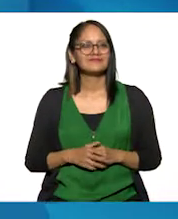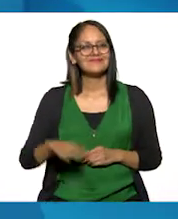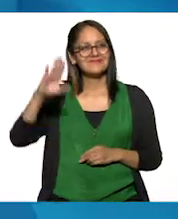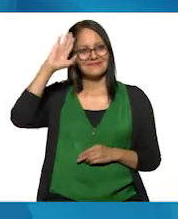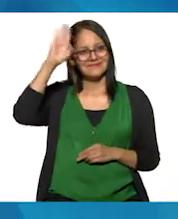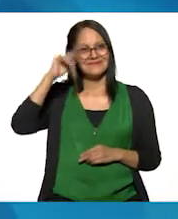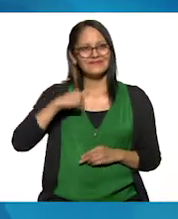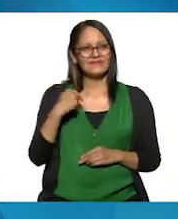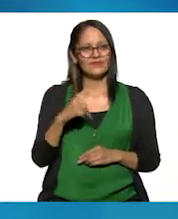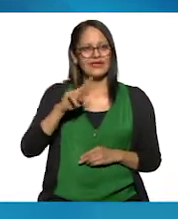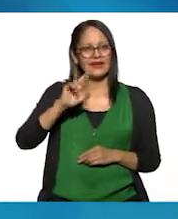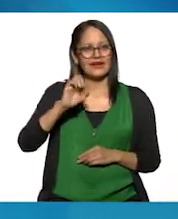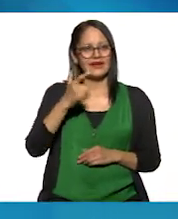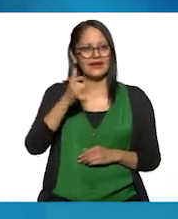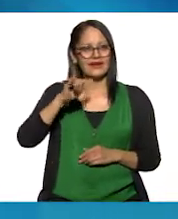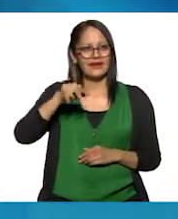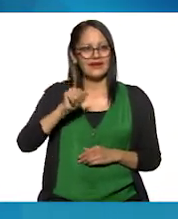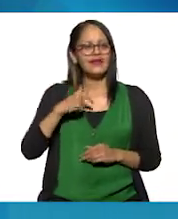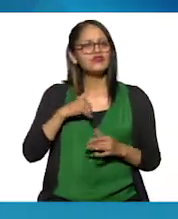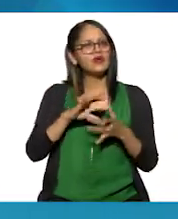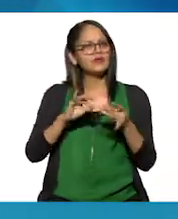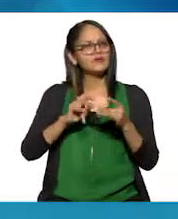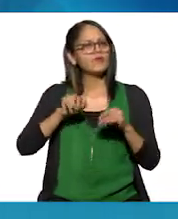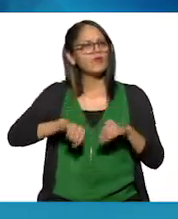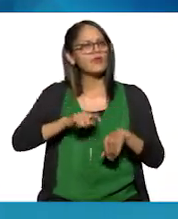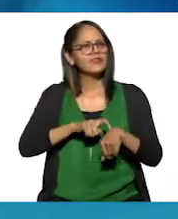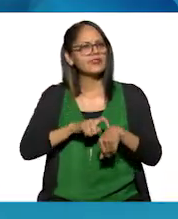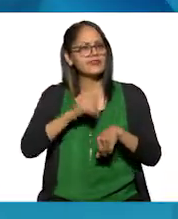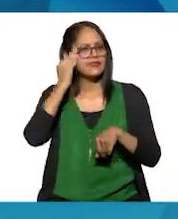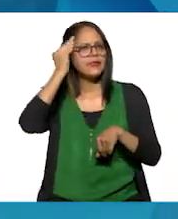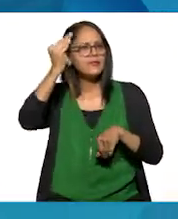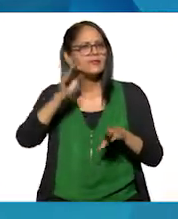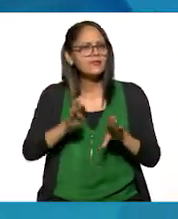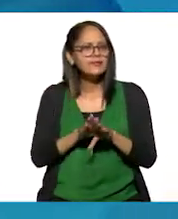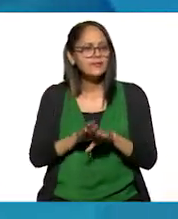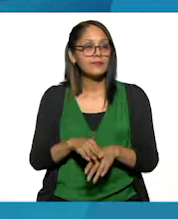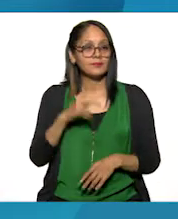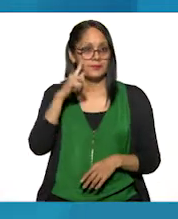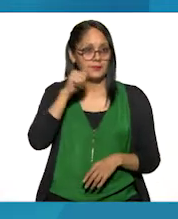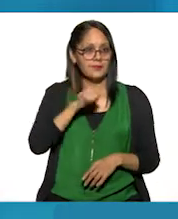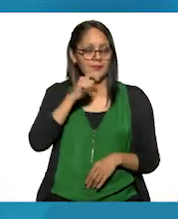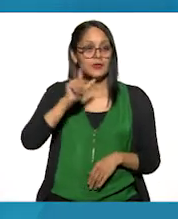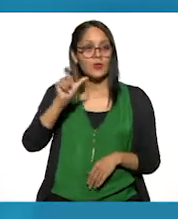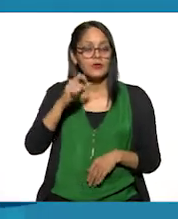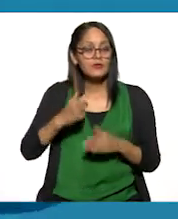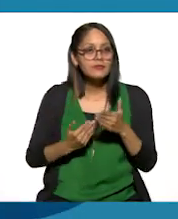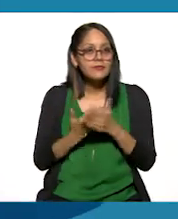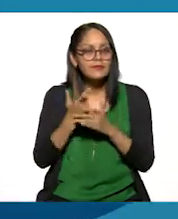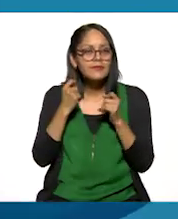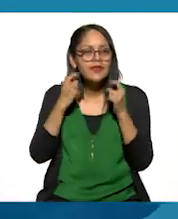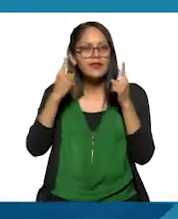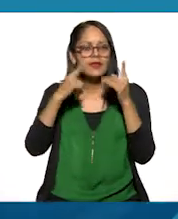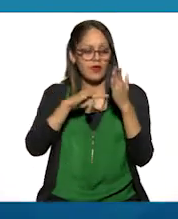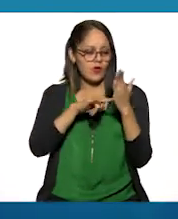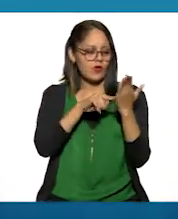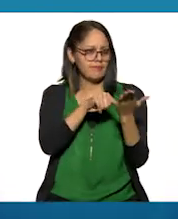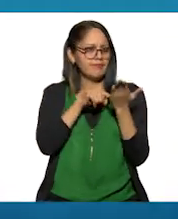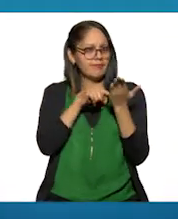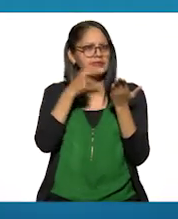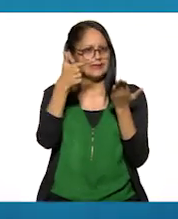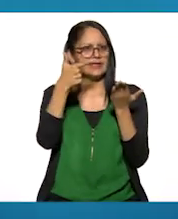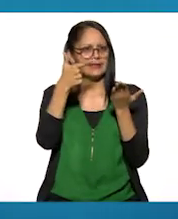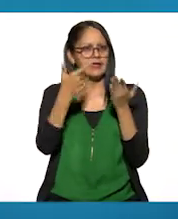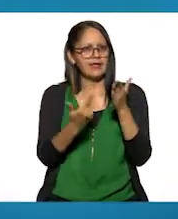voy a hablar de mi tiempo. Siempre, cuando me levanto, mi reloj marca las 7.